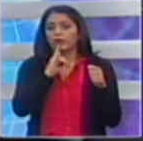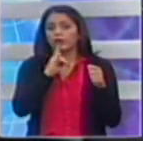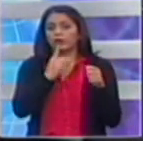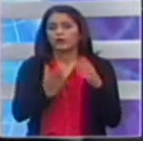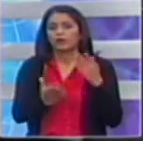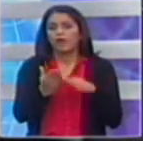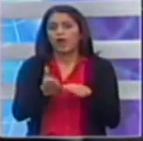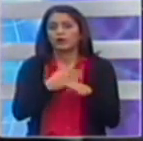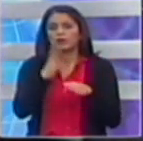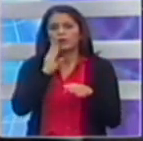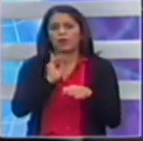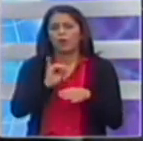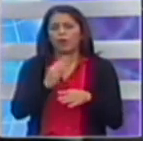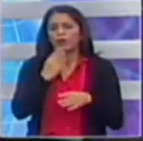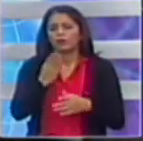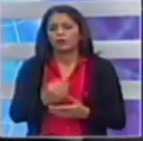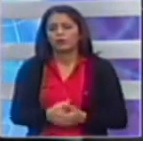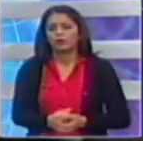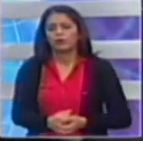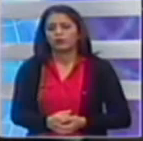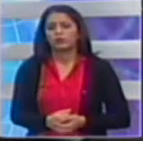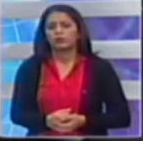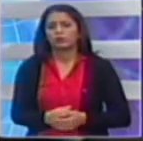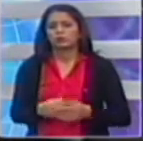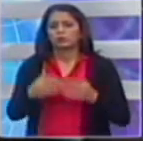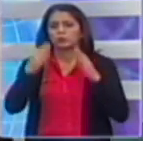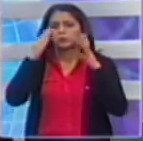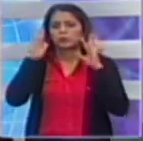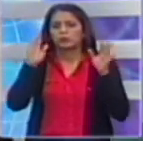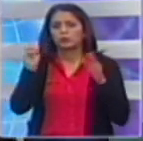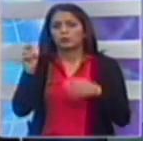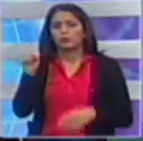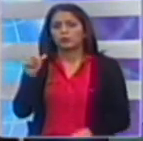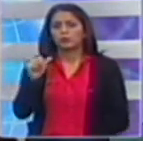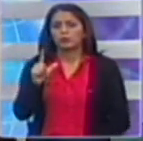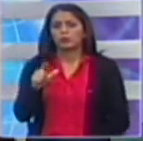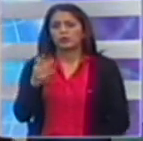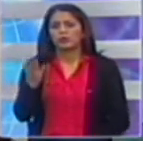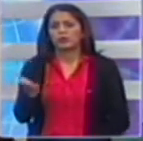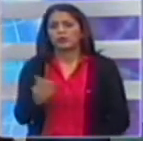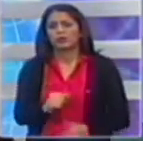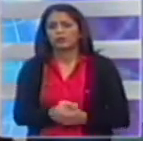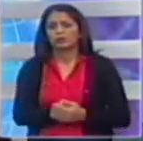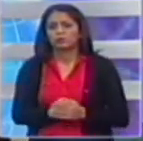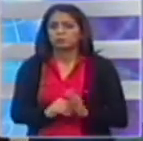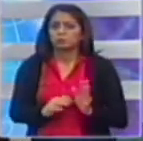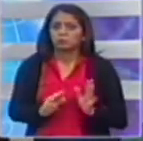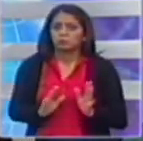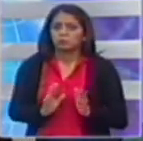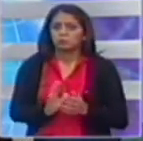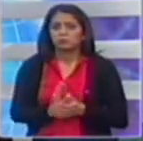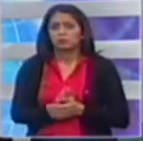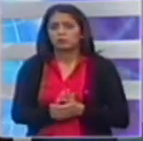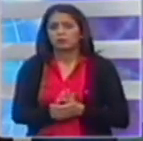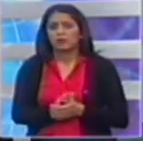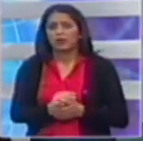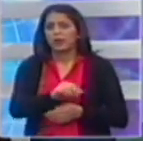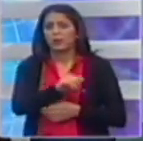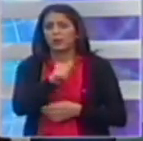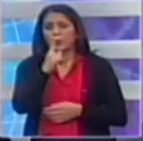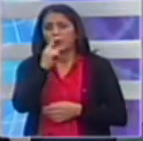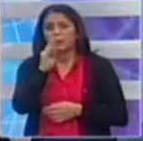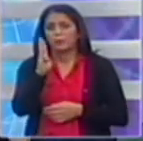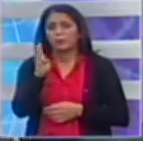en el pasado? No sé si al extremo de Donald Trump. Hemos tenido en esta misma campaña el señor Bernie Sanders, que también era